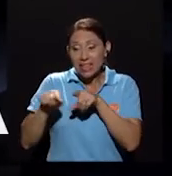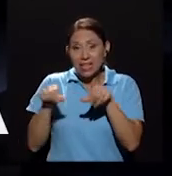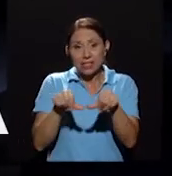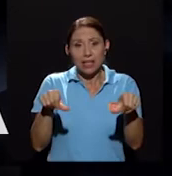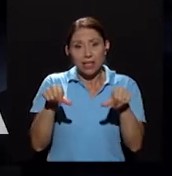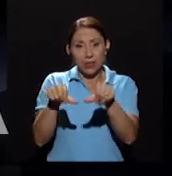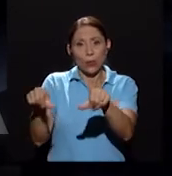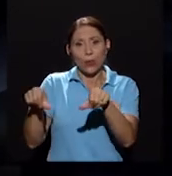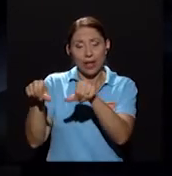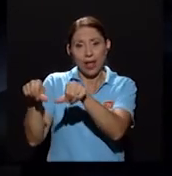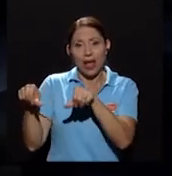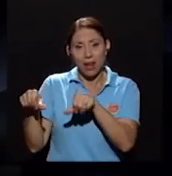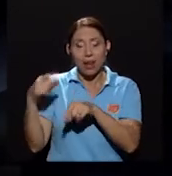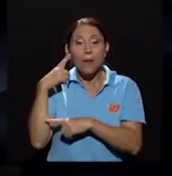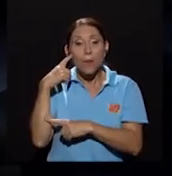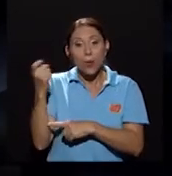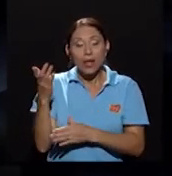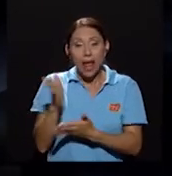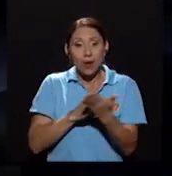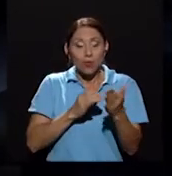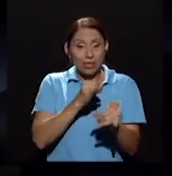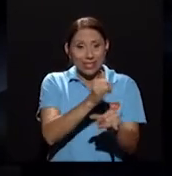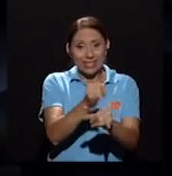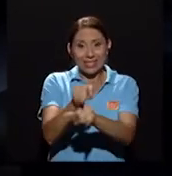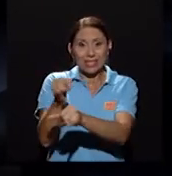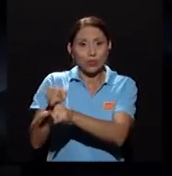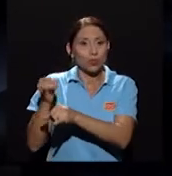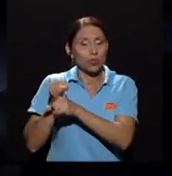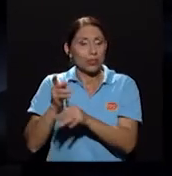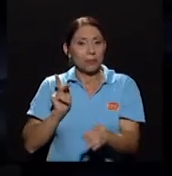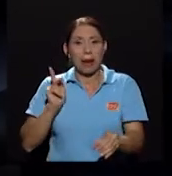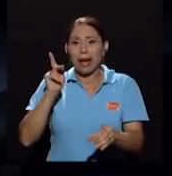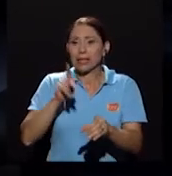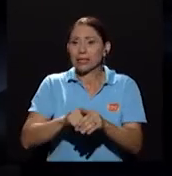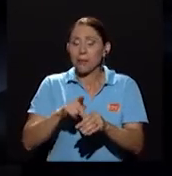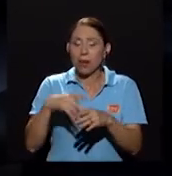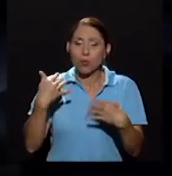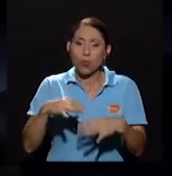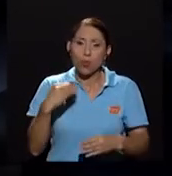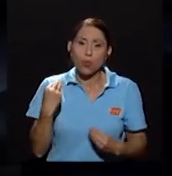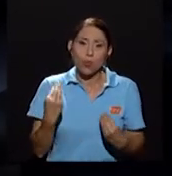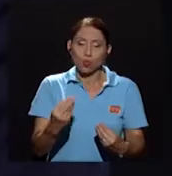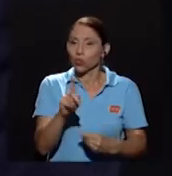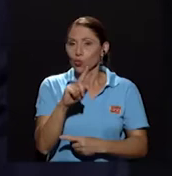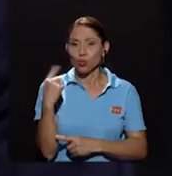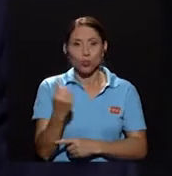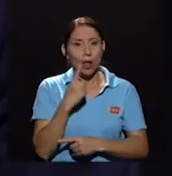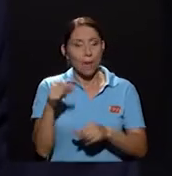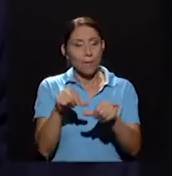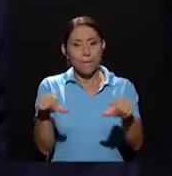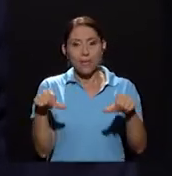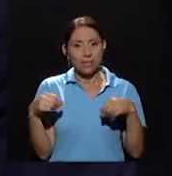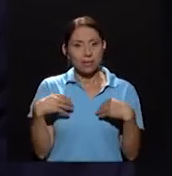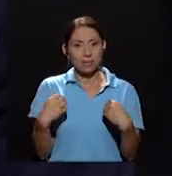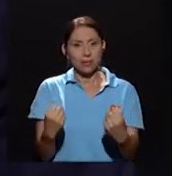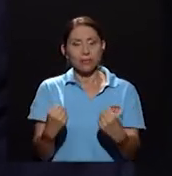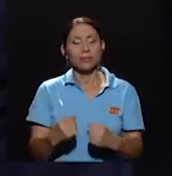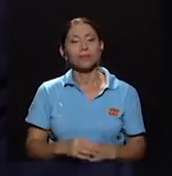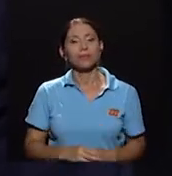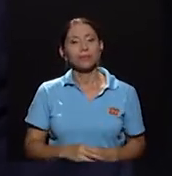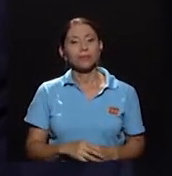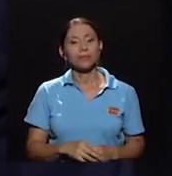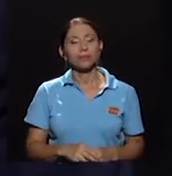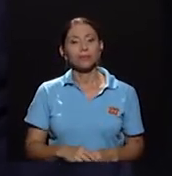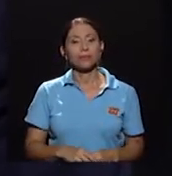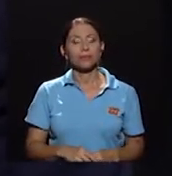aspectos o instituciones que participaron intensamente más allá del sector salud y